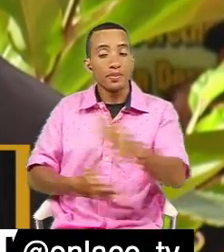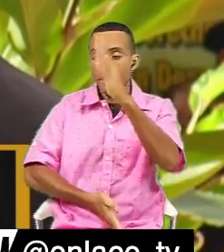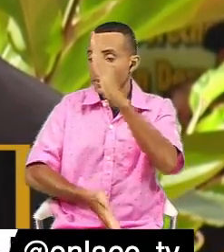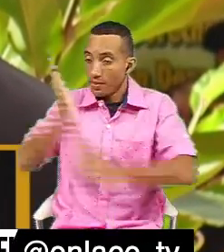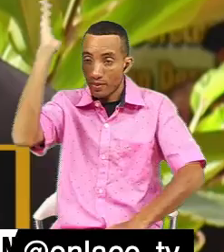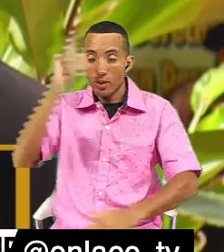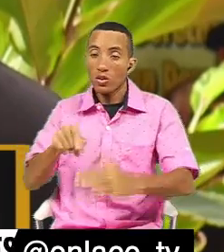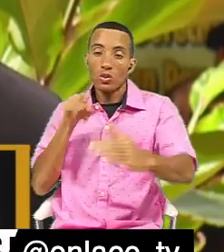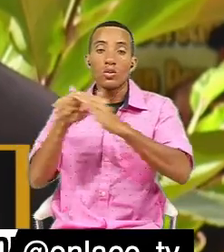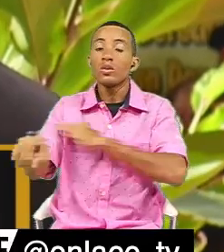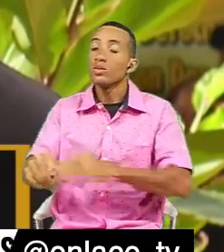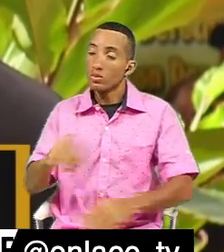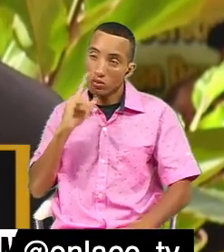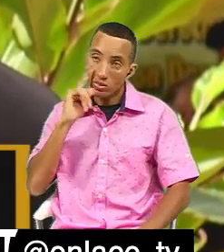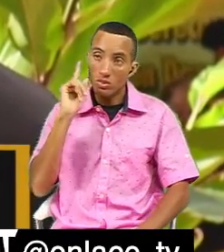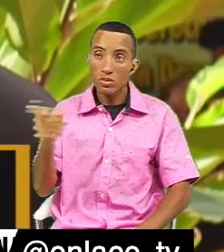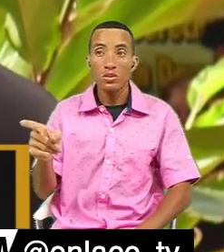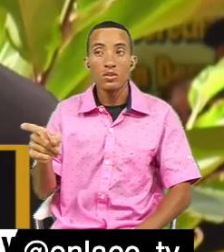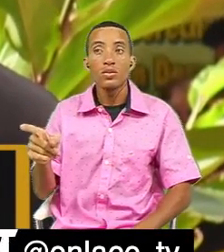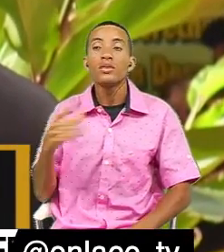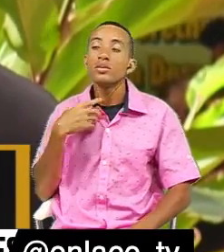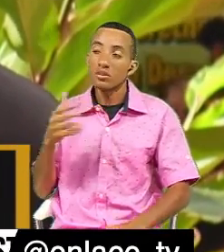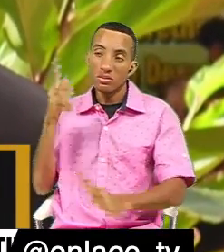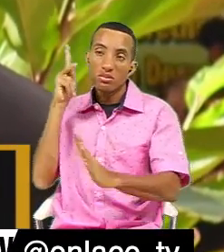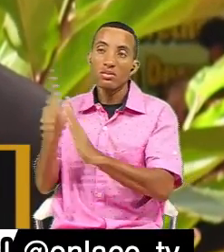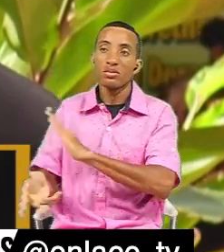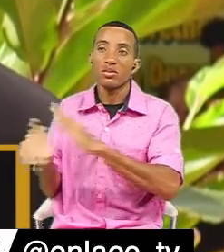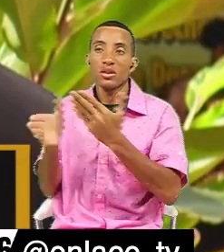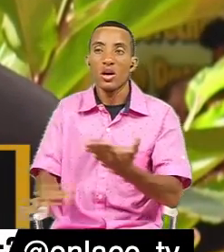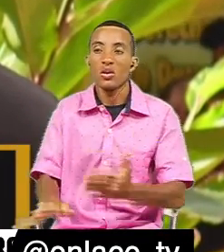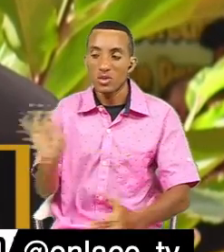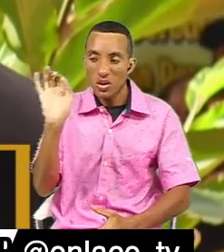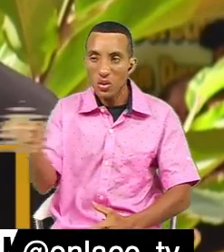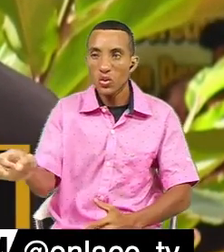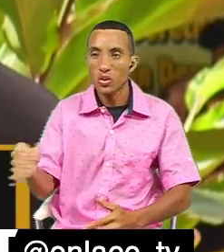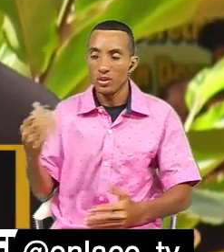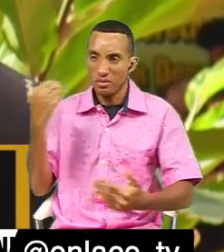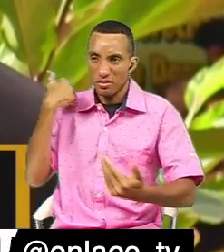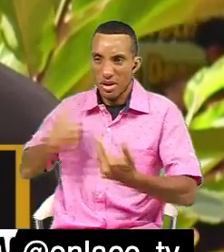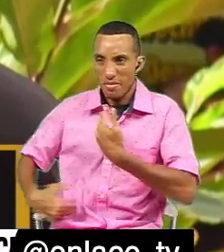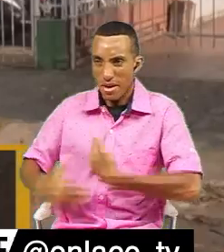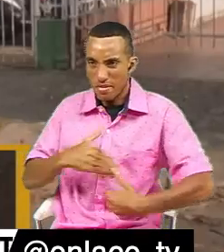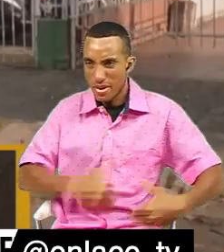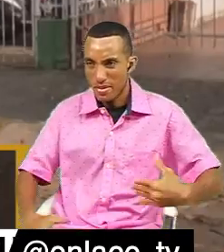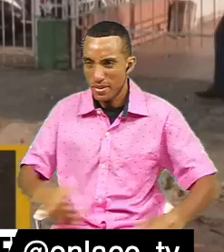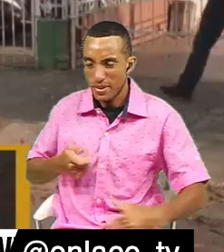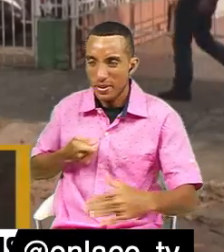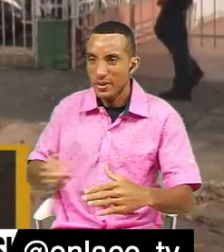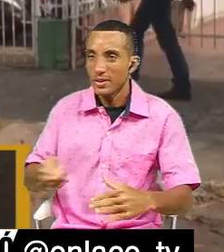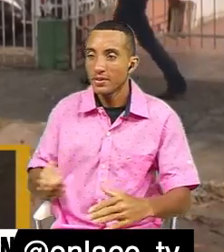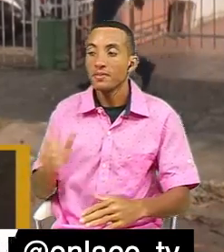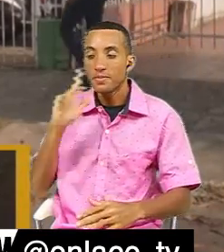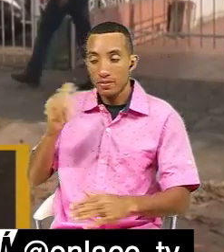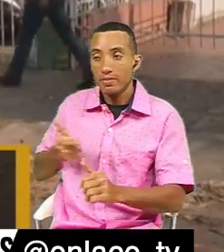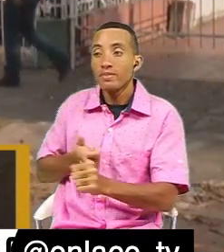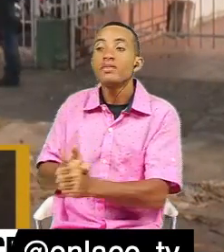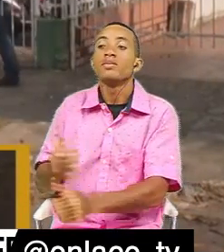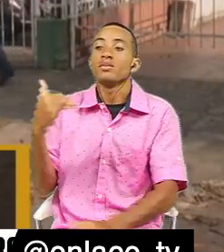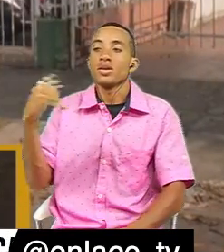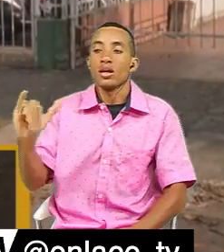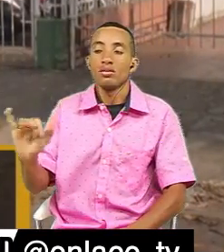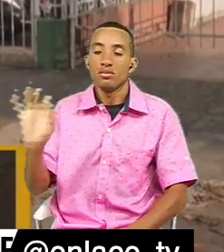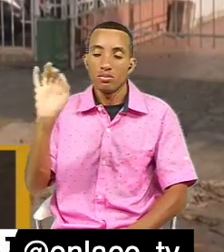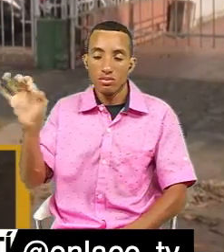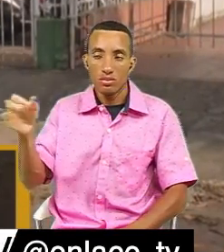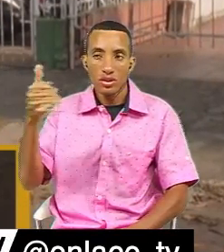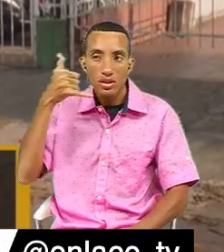ciudad, porque me iban a matar, que me iban a picar, que me tenían seguimiento. que